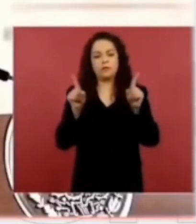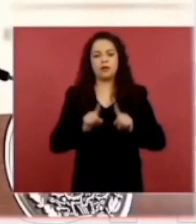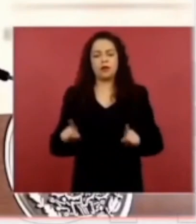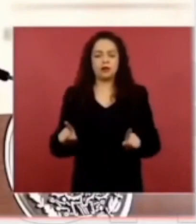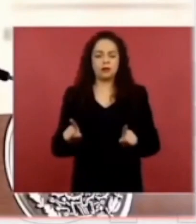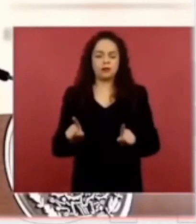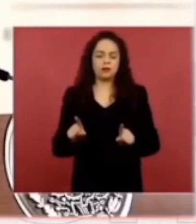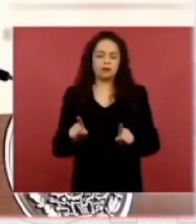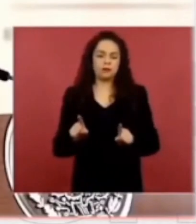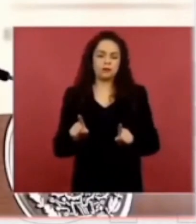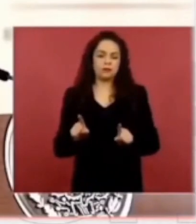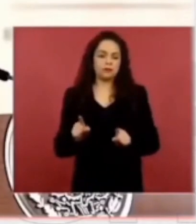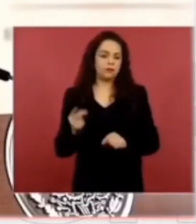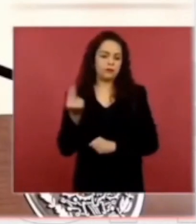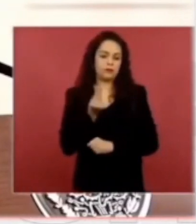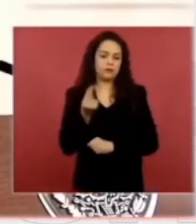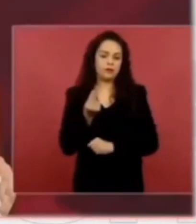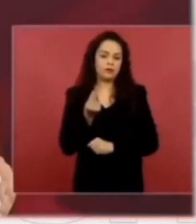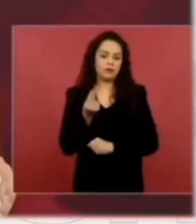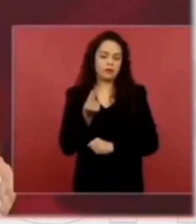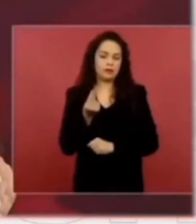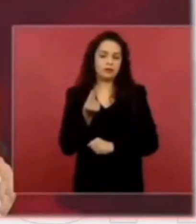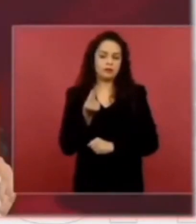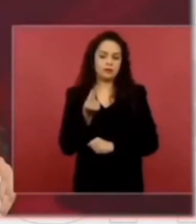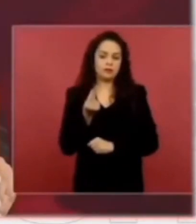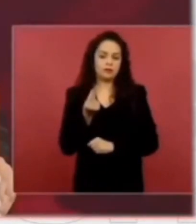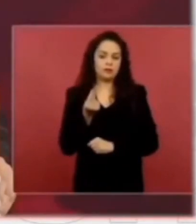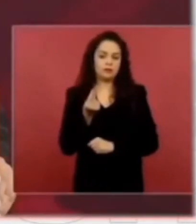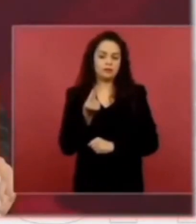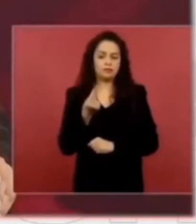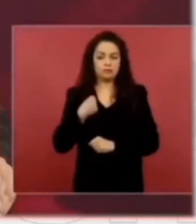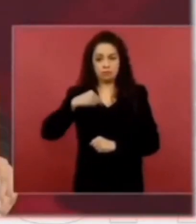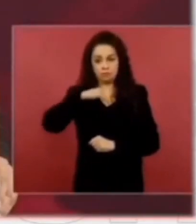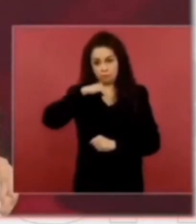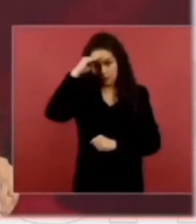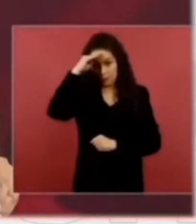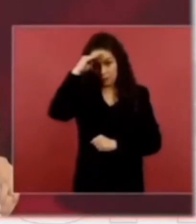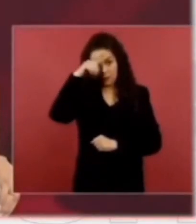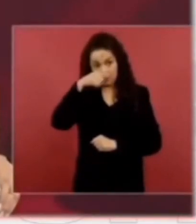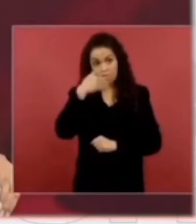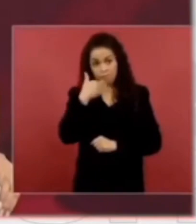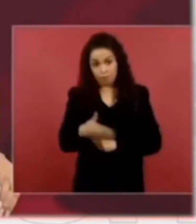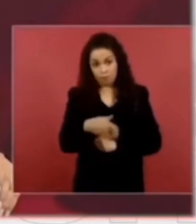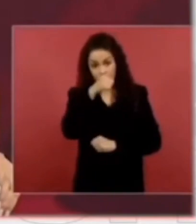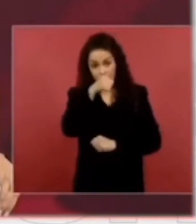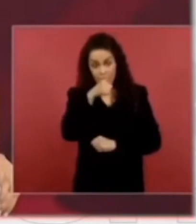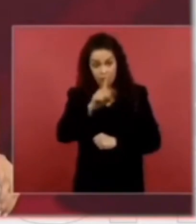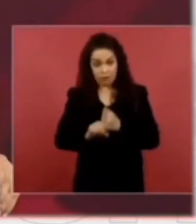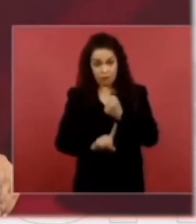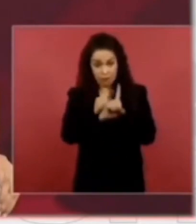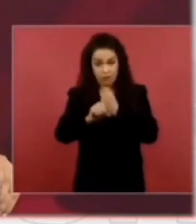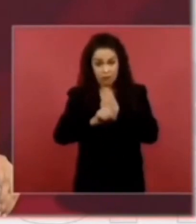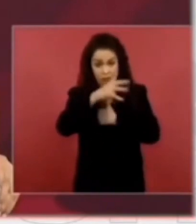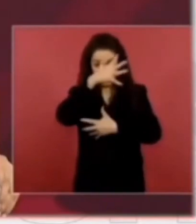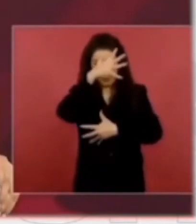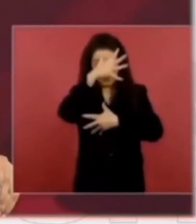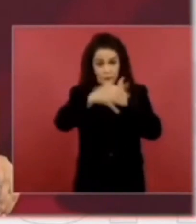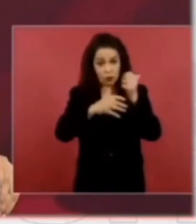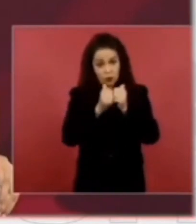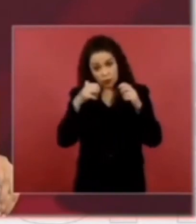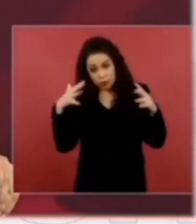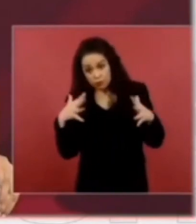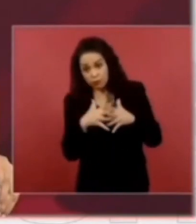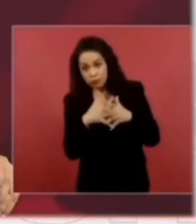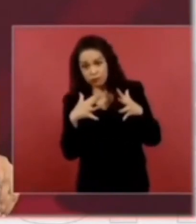consideramos que deba utilizarse la violencia.